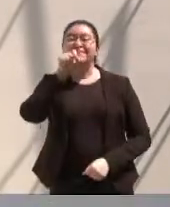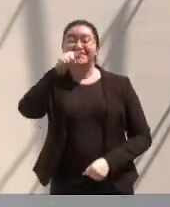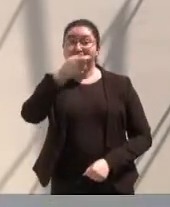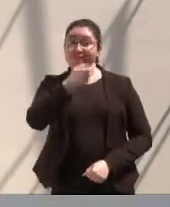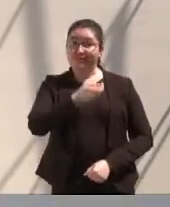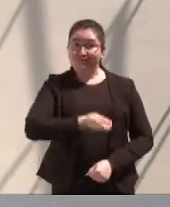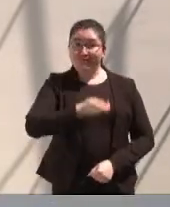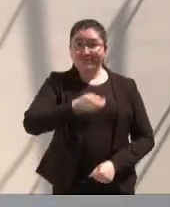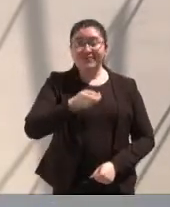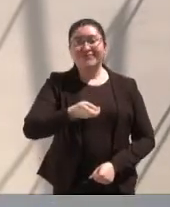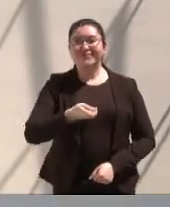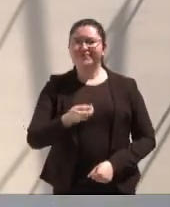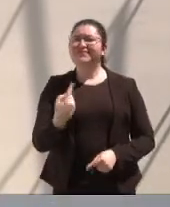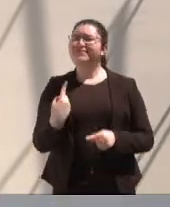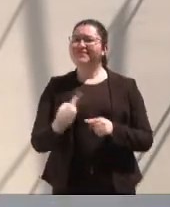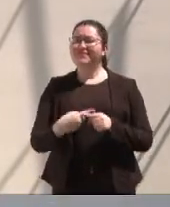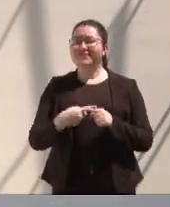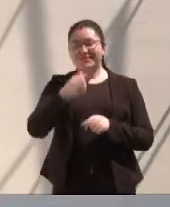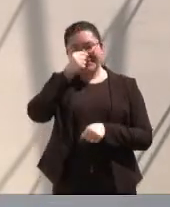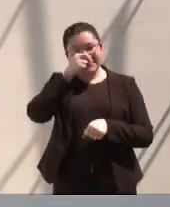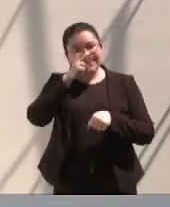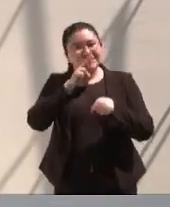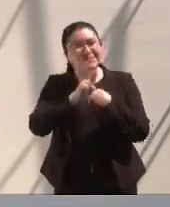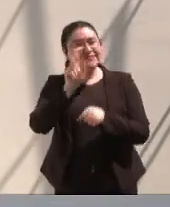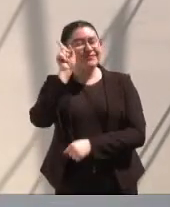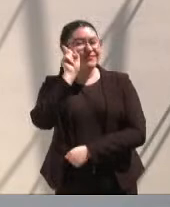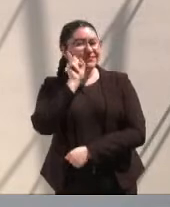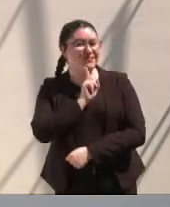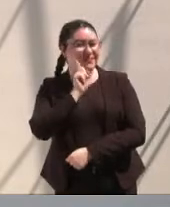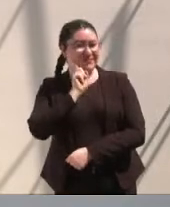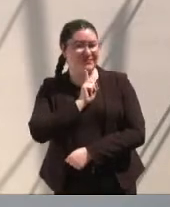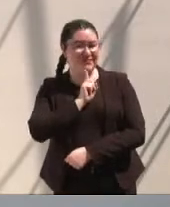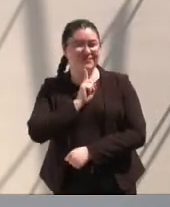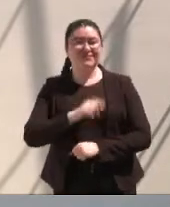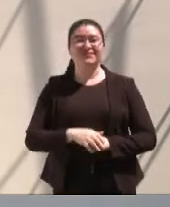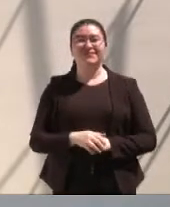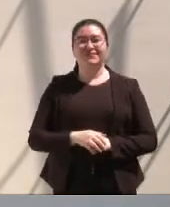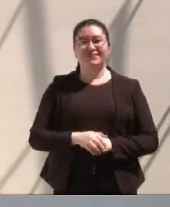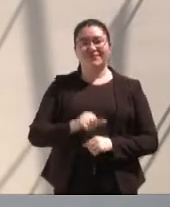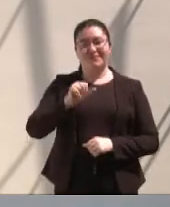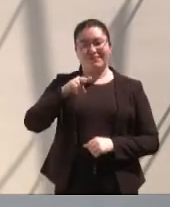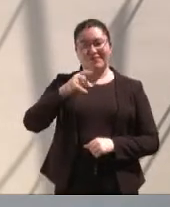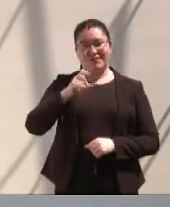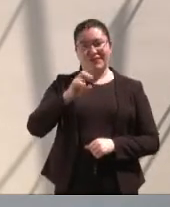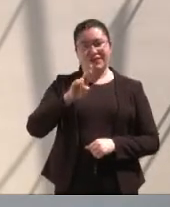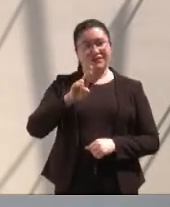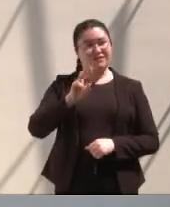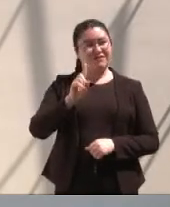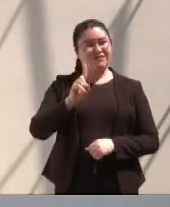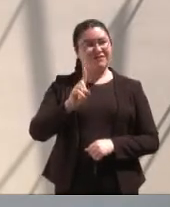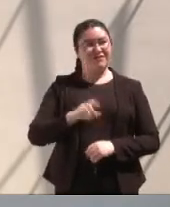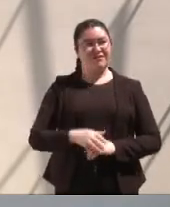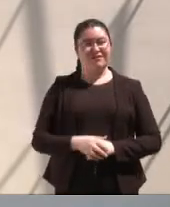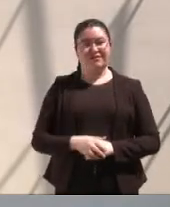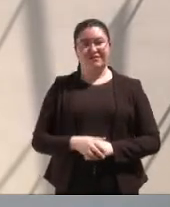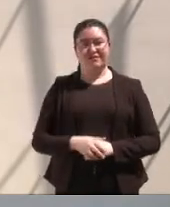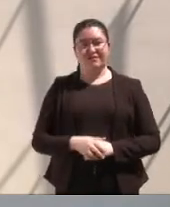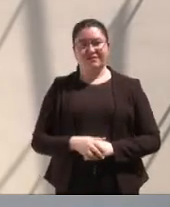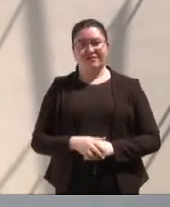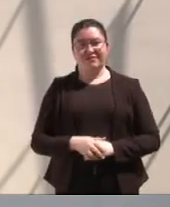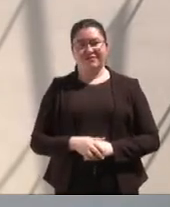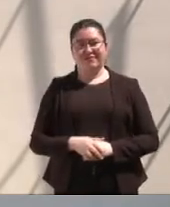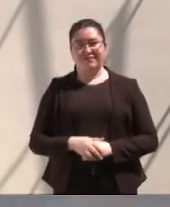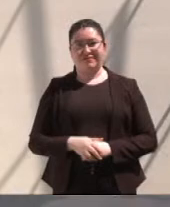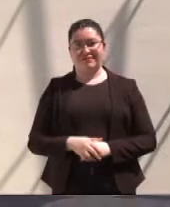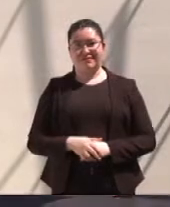por supuesto, a la secretaria de las mujeres, a Ingrid Gómez Saracíbar, y a mi jefe,